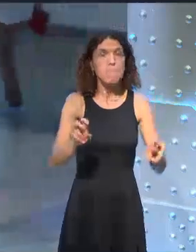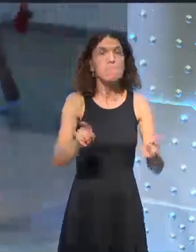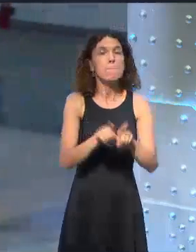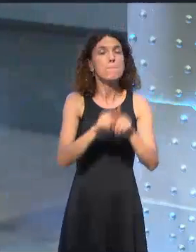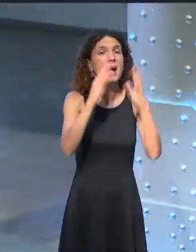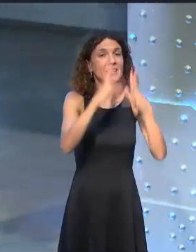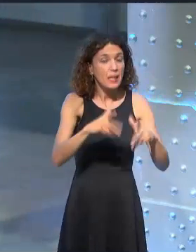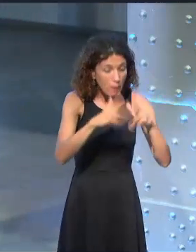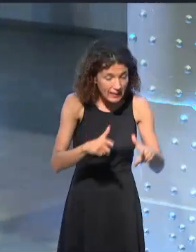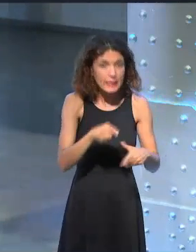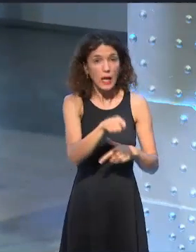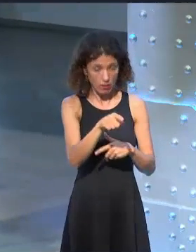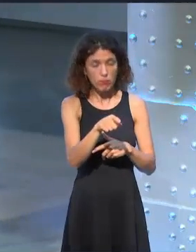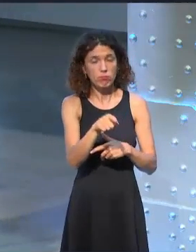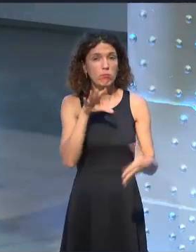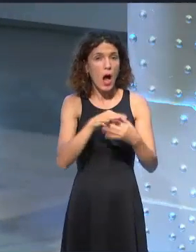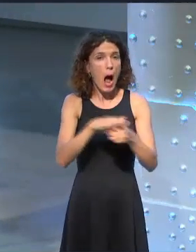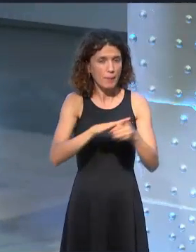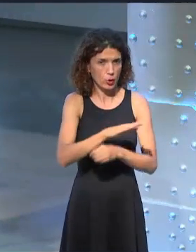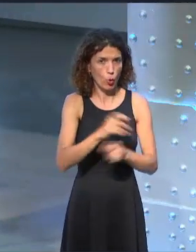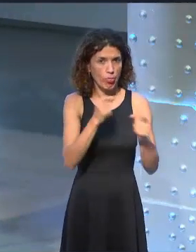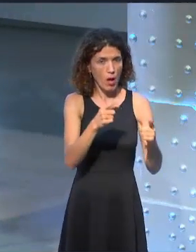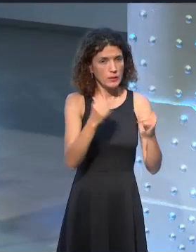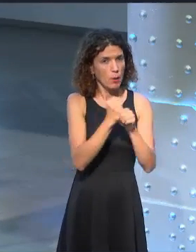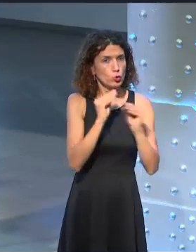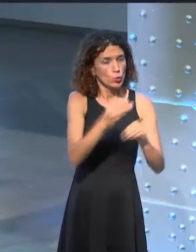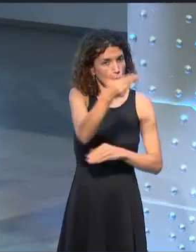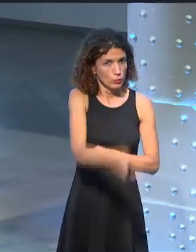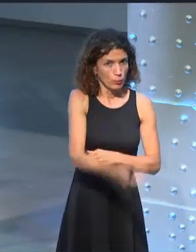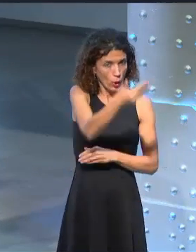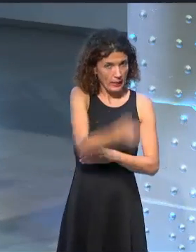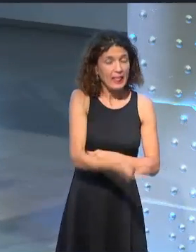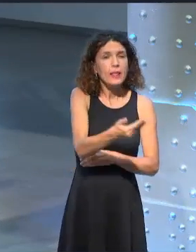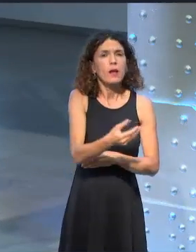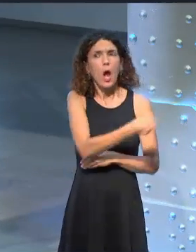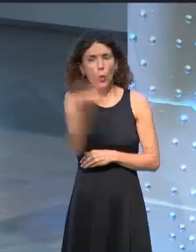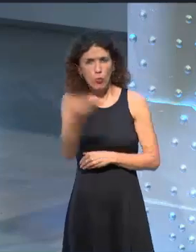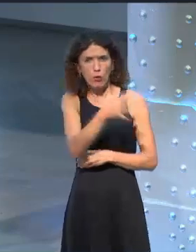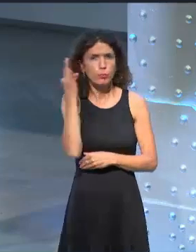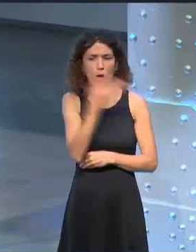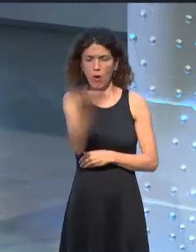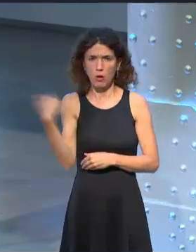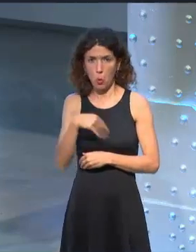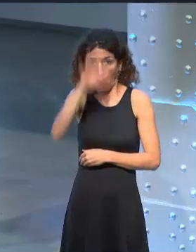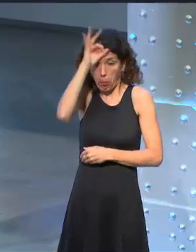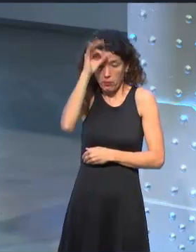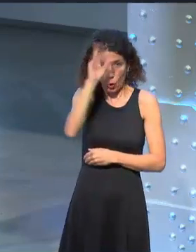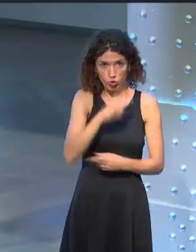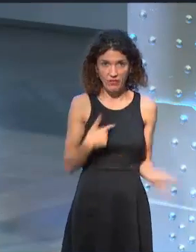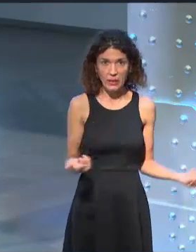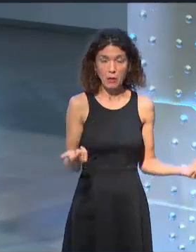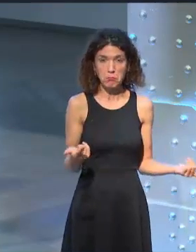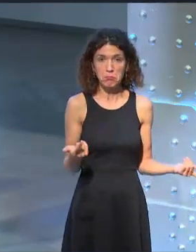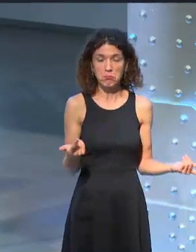sobre matemáticas que han contribuido en el ámbito de la matemática, ¿no? Grandes matemáticas. Y hay unas cuantas, yo ignoraba, sabía de algunas,